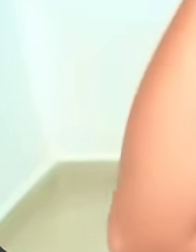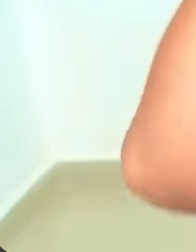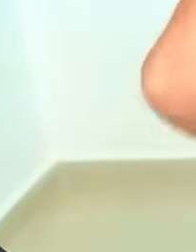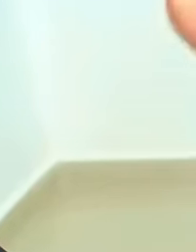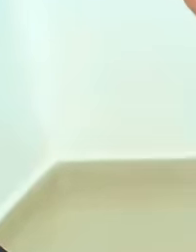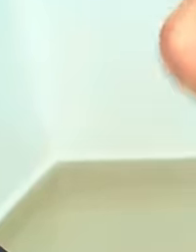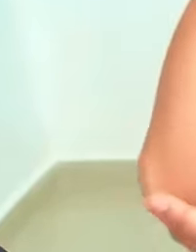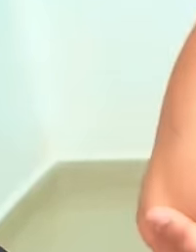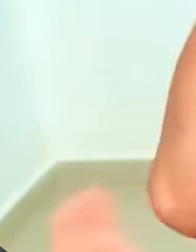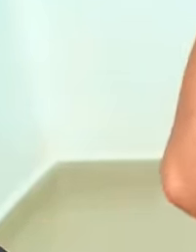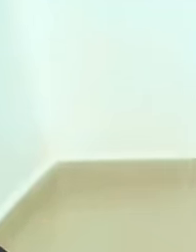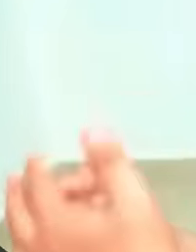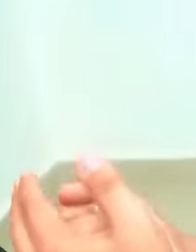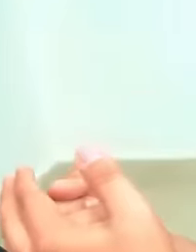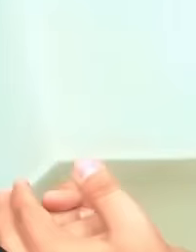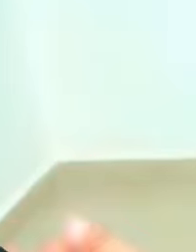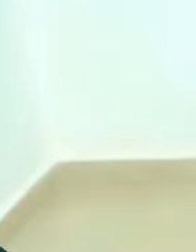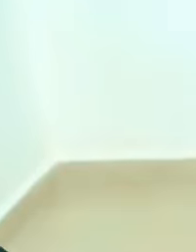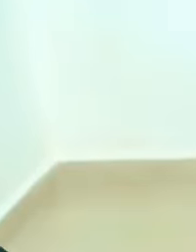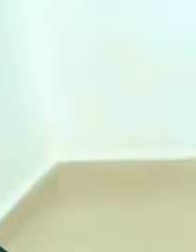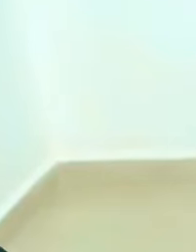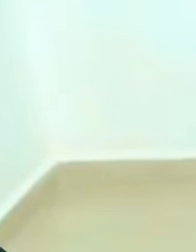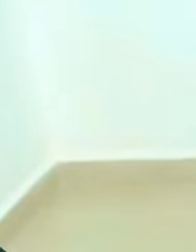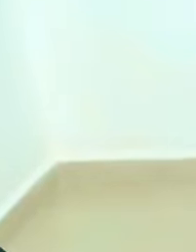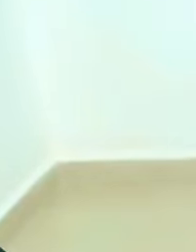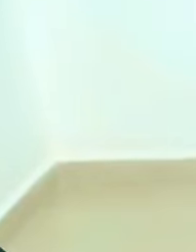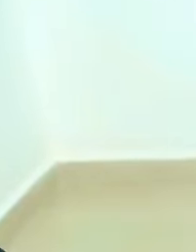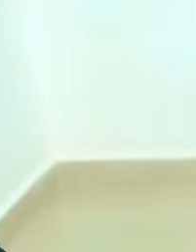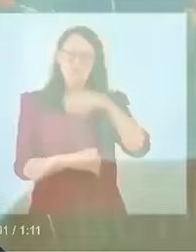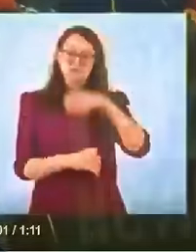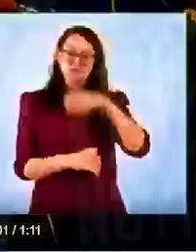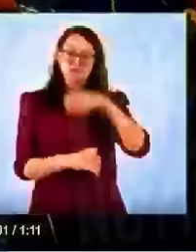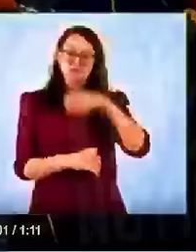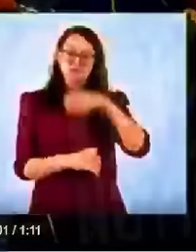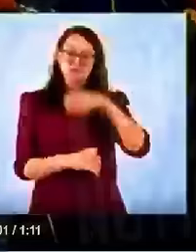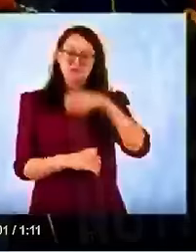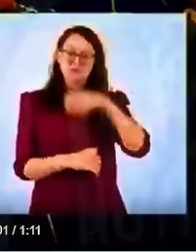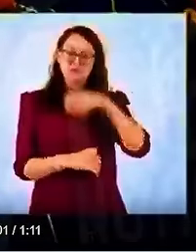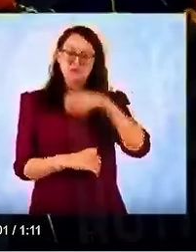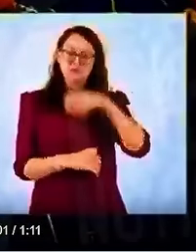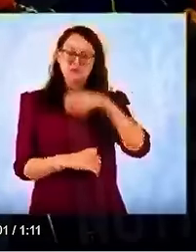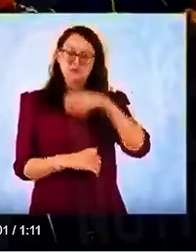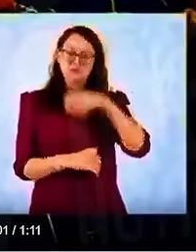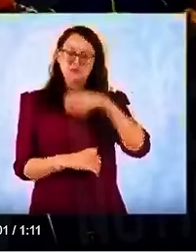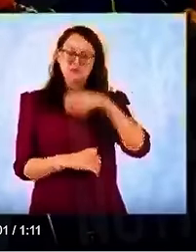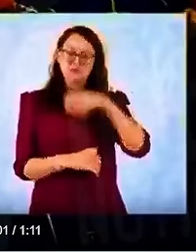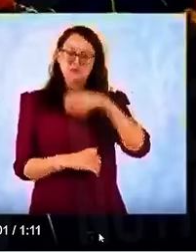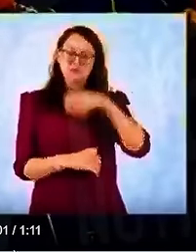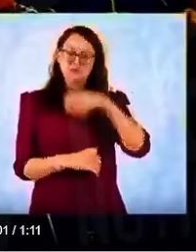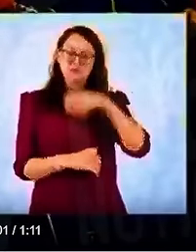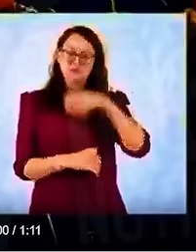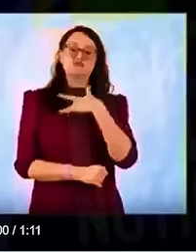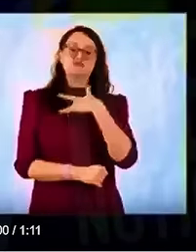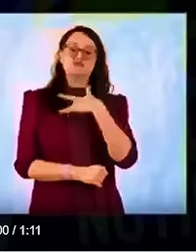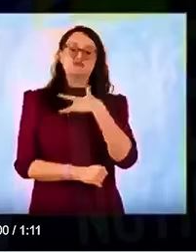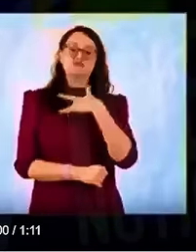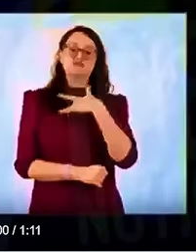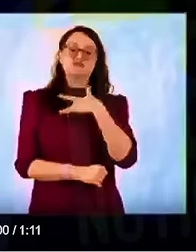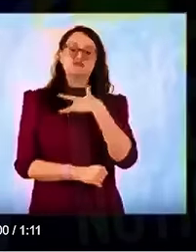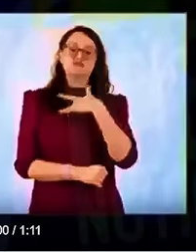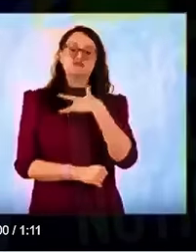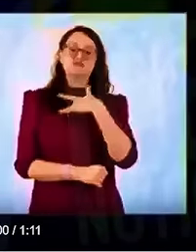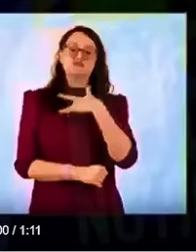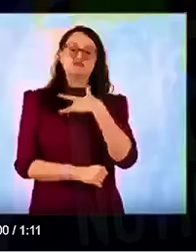sintió a la Taibo. Doblada, doblada, papá. Y es que la presidenta dijo, no, pues están en su